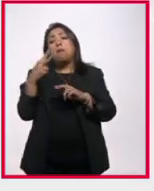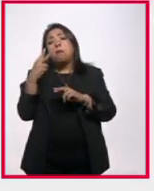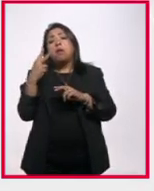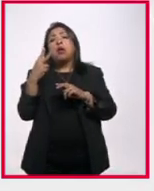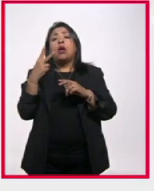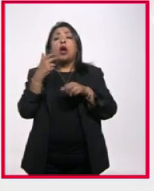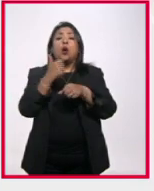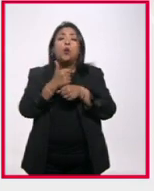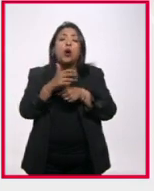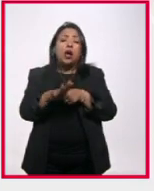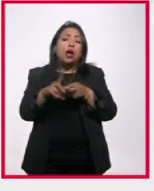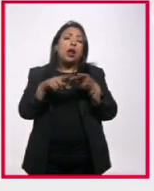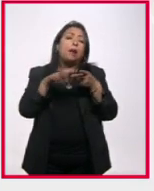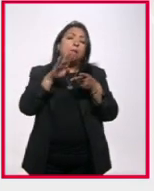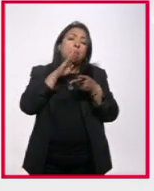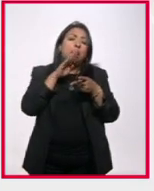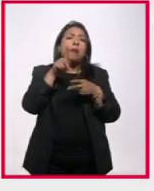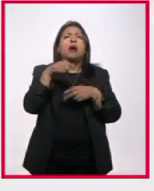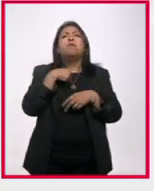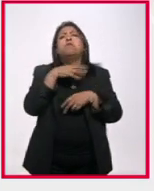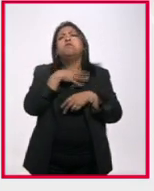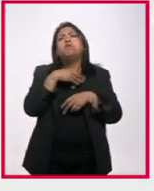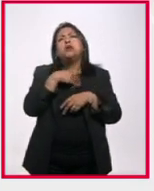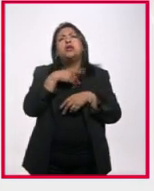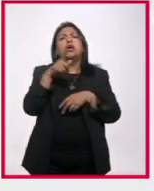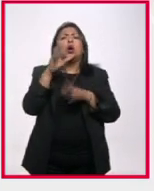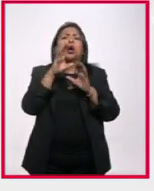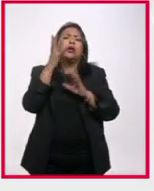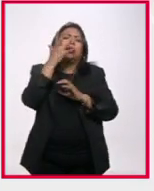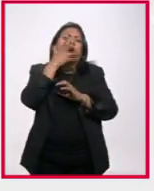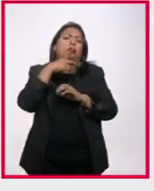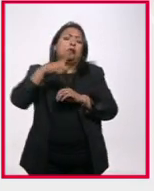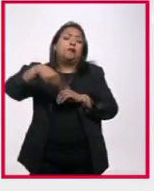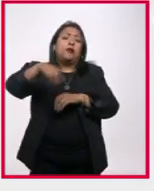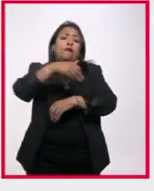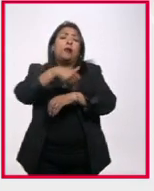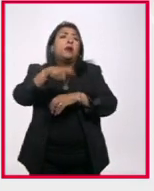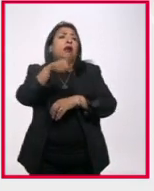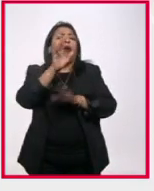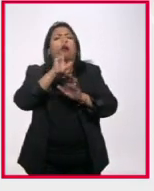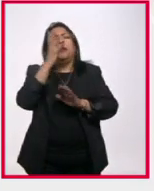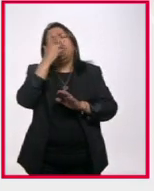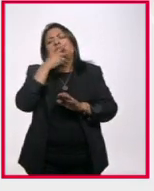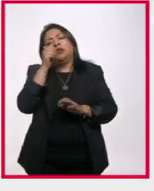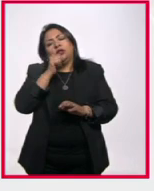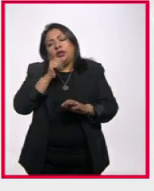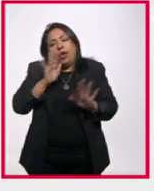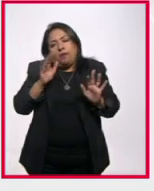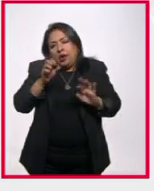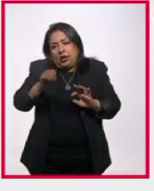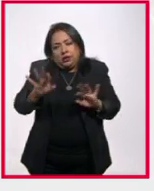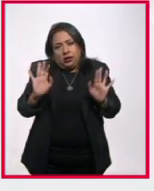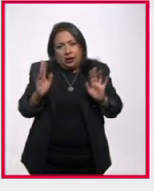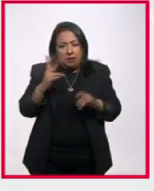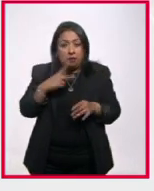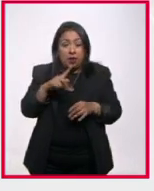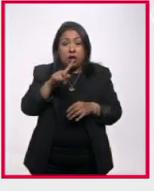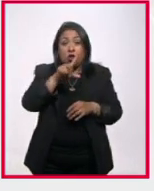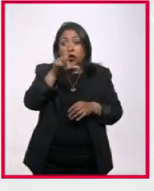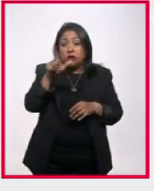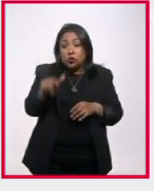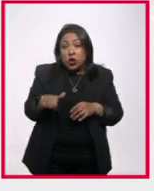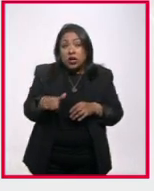abuelita y te va a ver tu mamá y pues siempre vas, ay, mi hijo, siempre, o sea, canta, para ellos siempre vas a cantar bonito, ¿no? Pero... obviamente